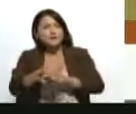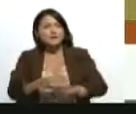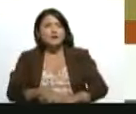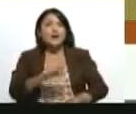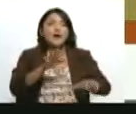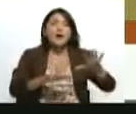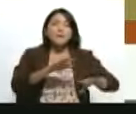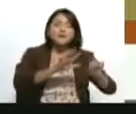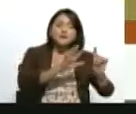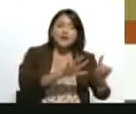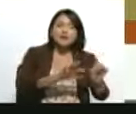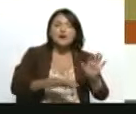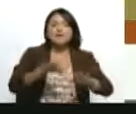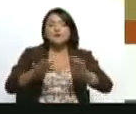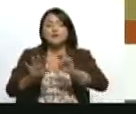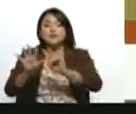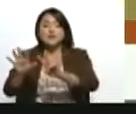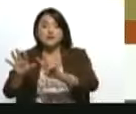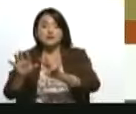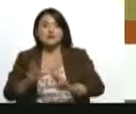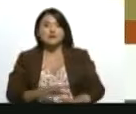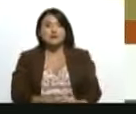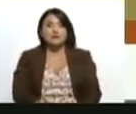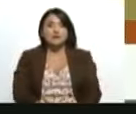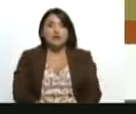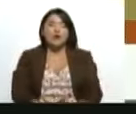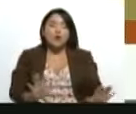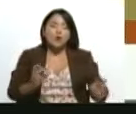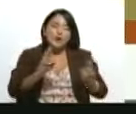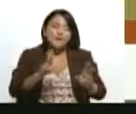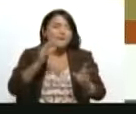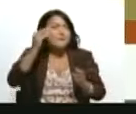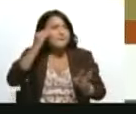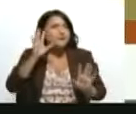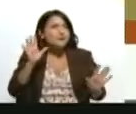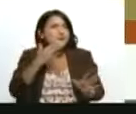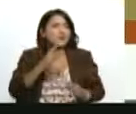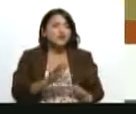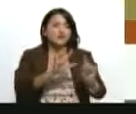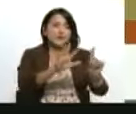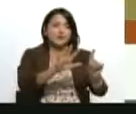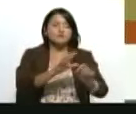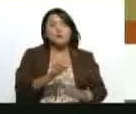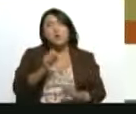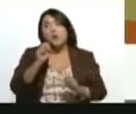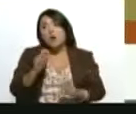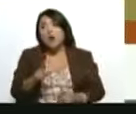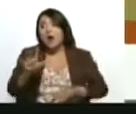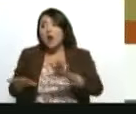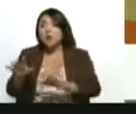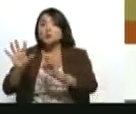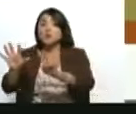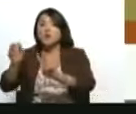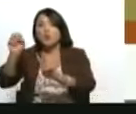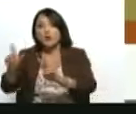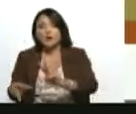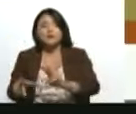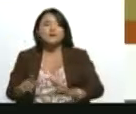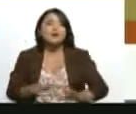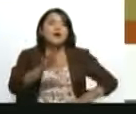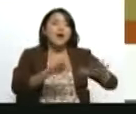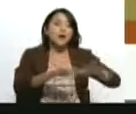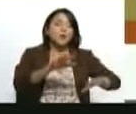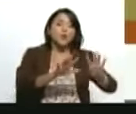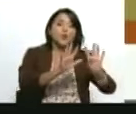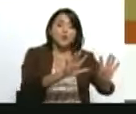veces siete. Pensemos que es seis. Donde sea siete, serán siete. Donde sea nueve, serán